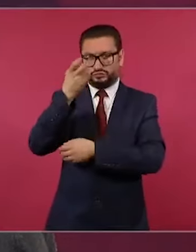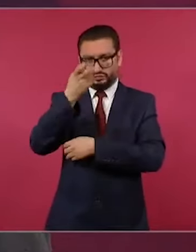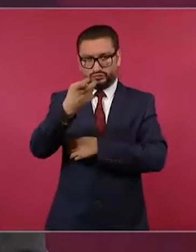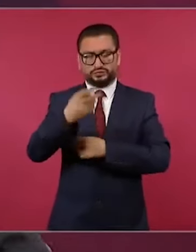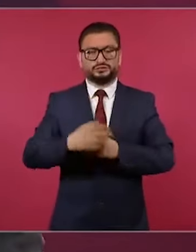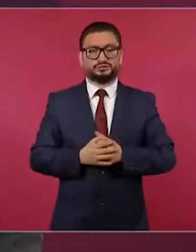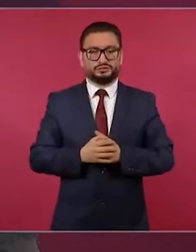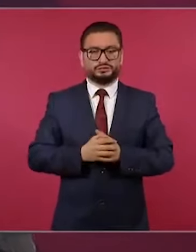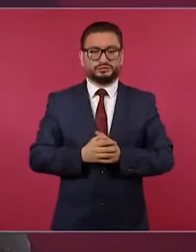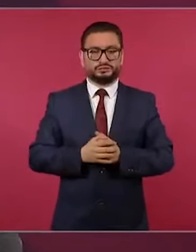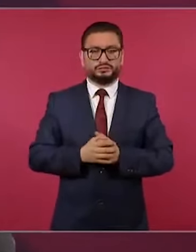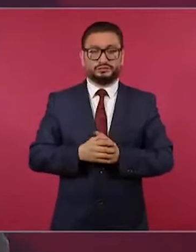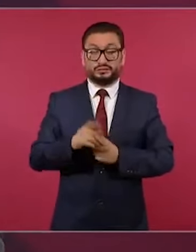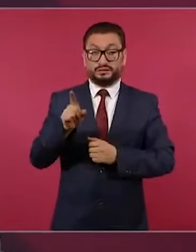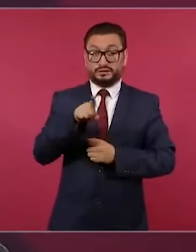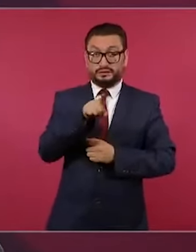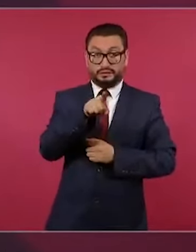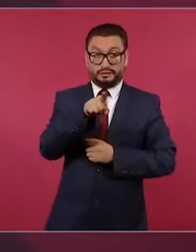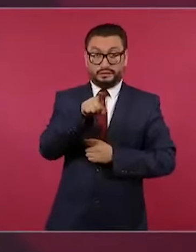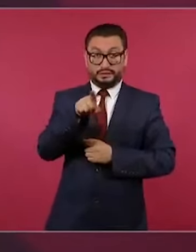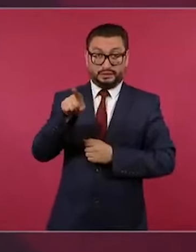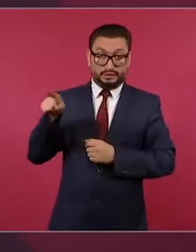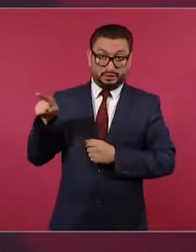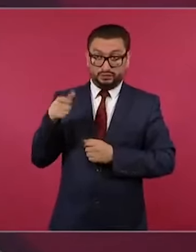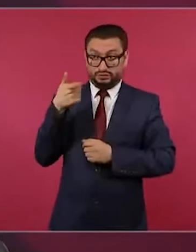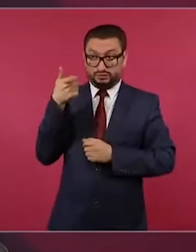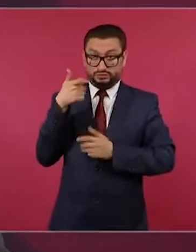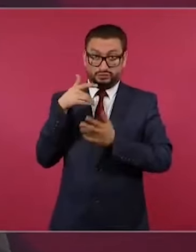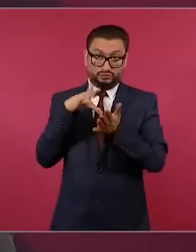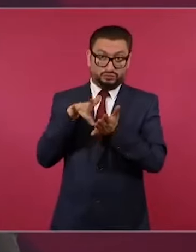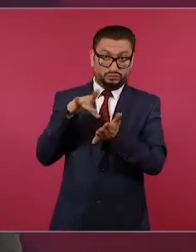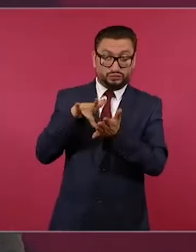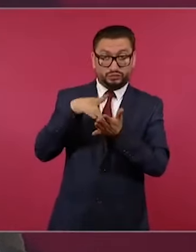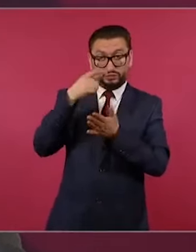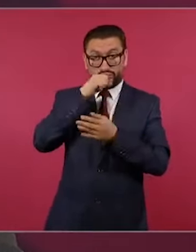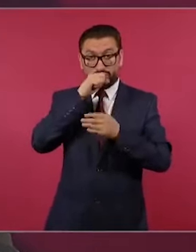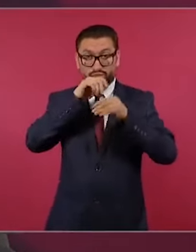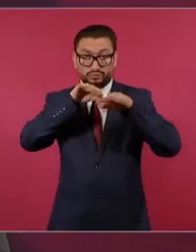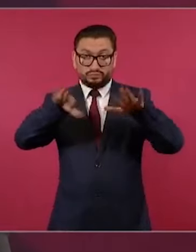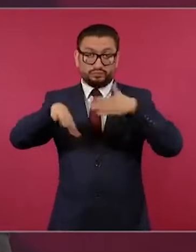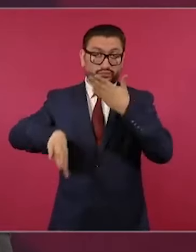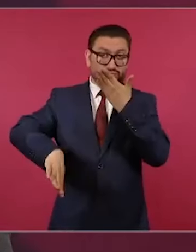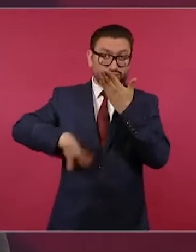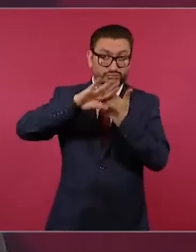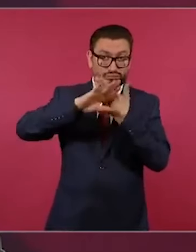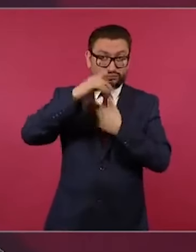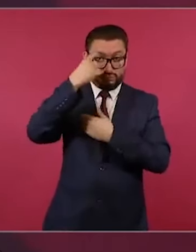y si ellos financiaron esta campaña en contra mía,